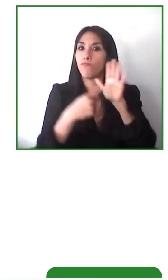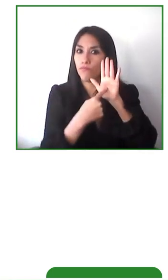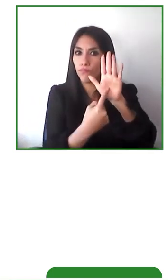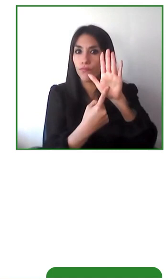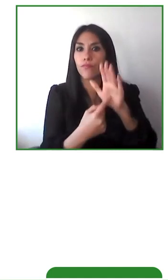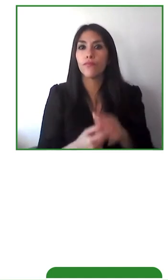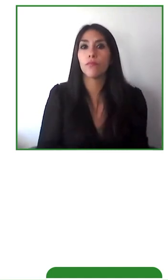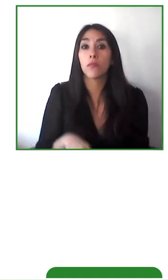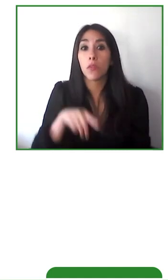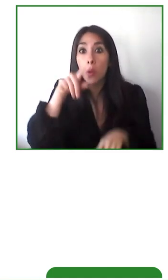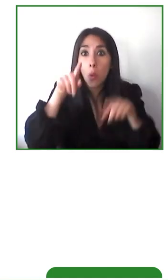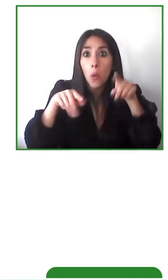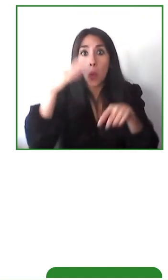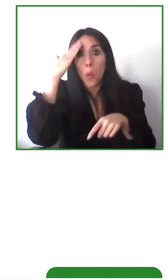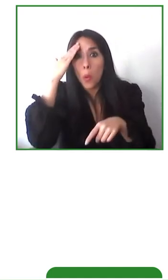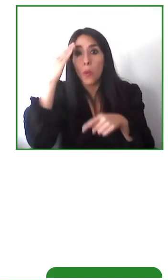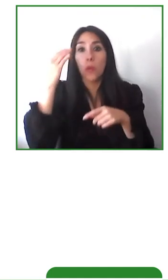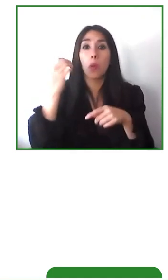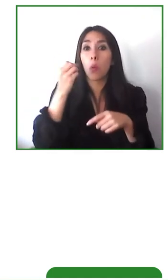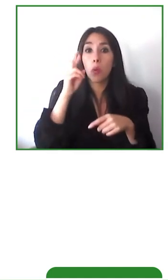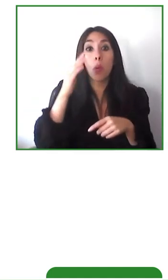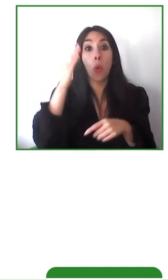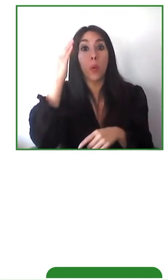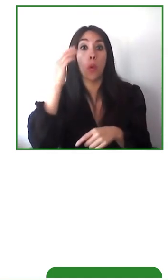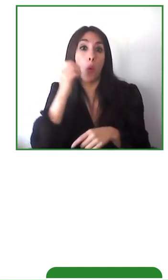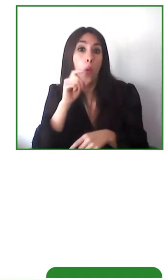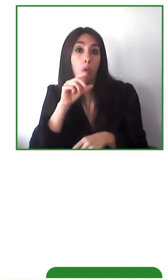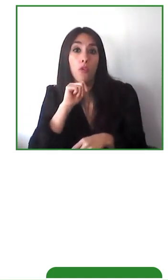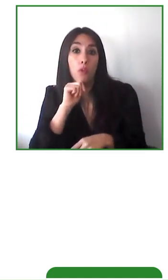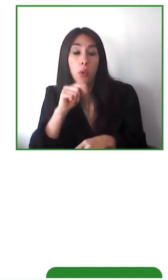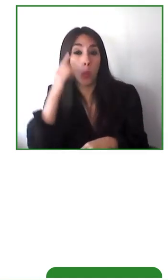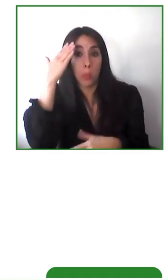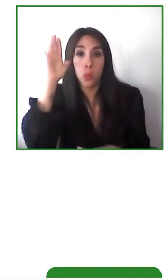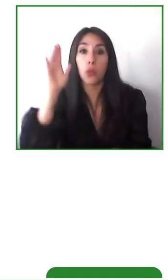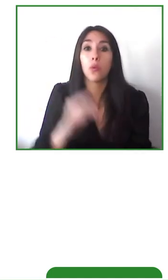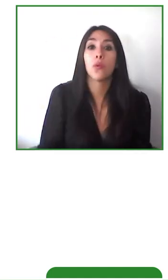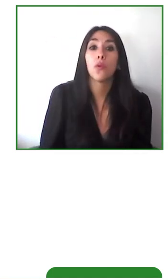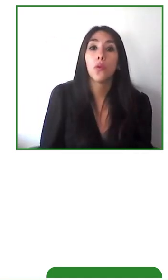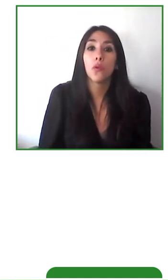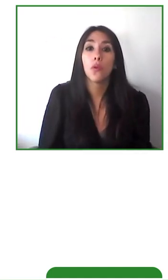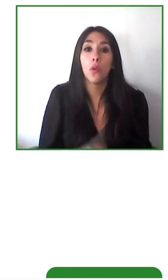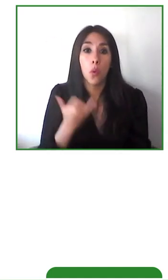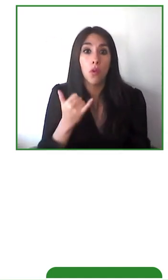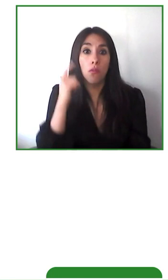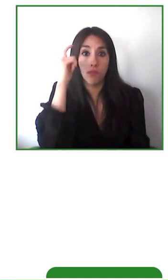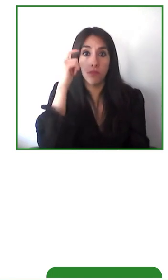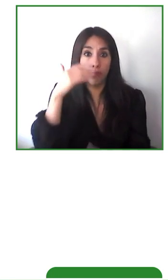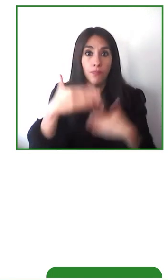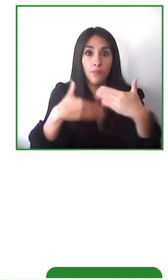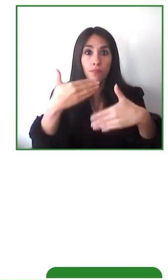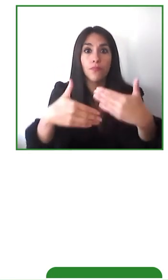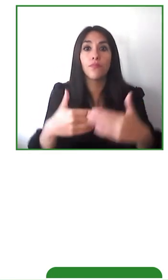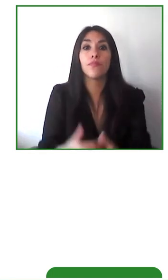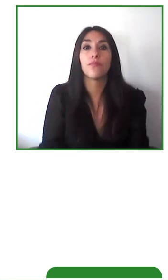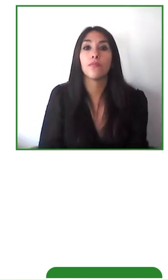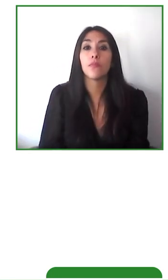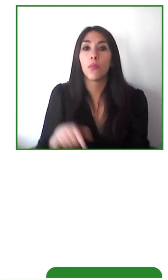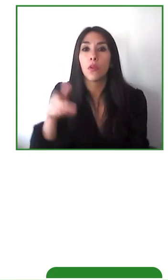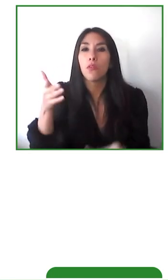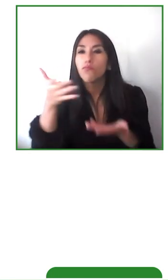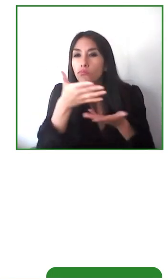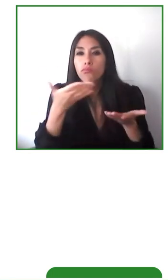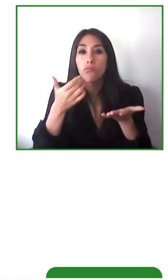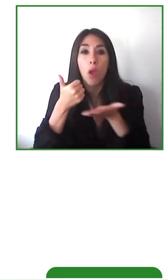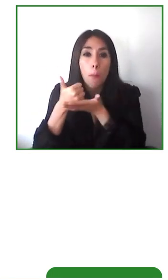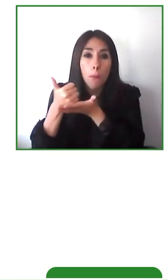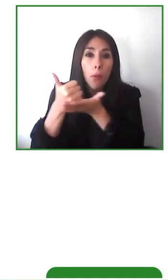5 años atrás y desde entonces hemos colaborado con 51 innovaciones sociales de